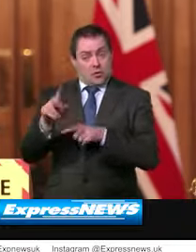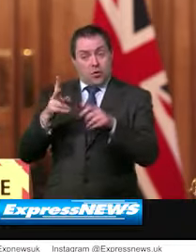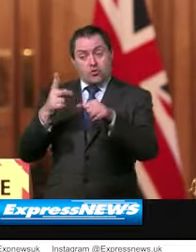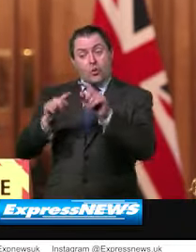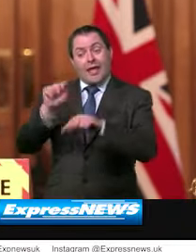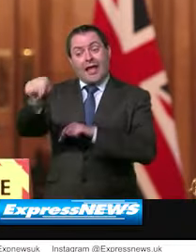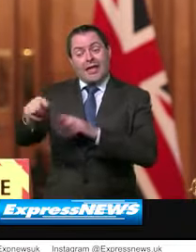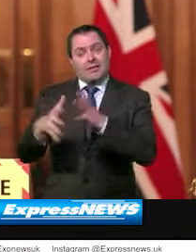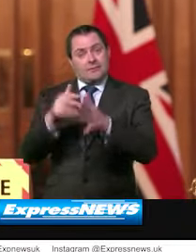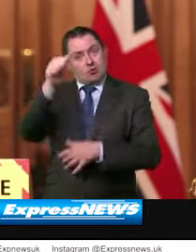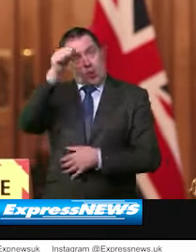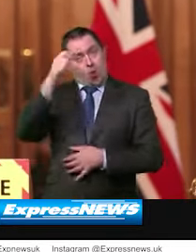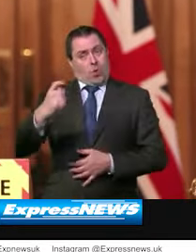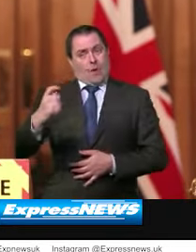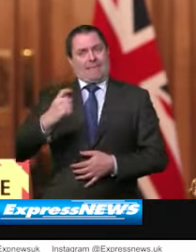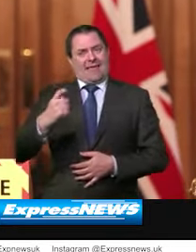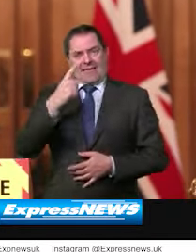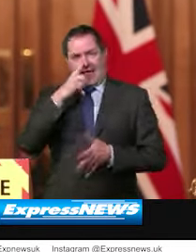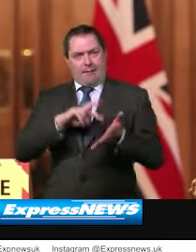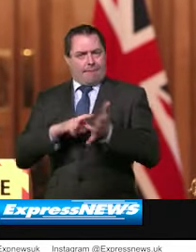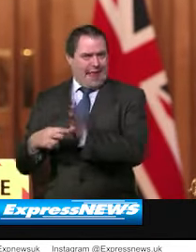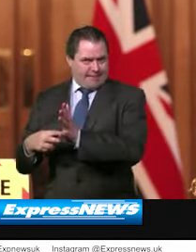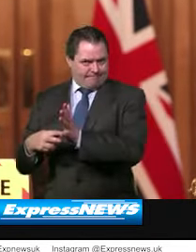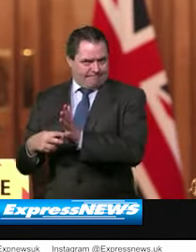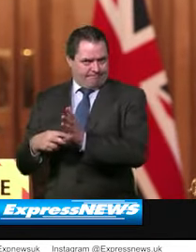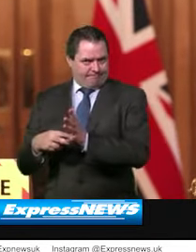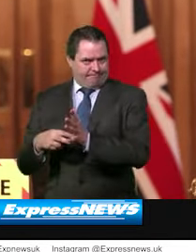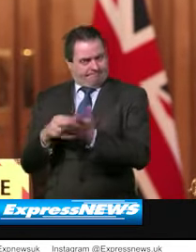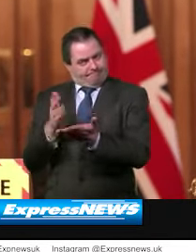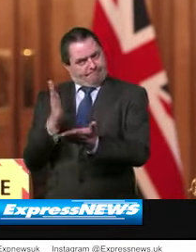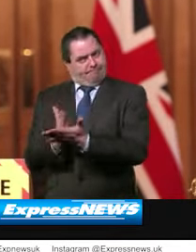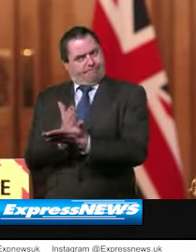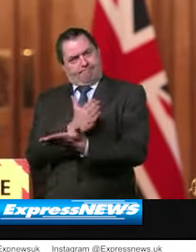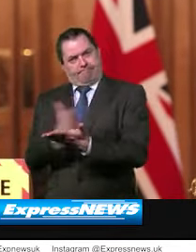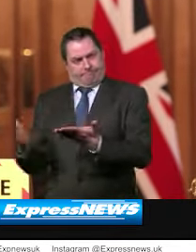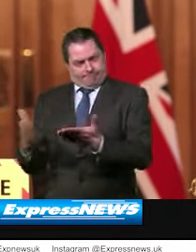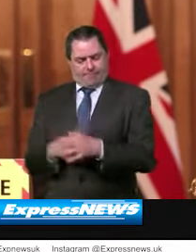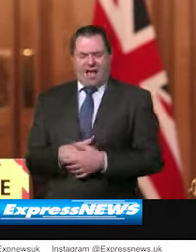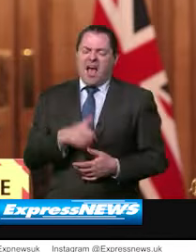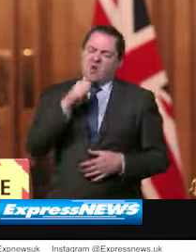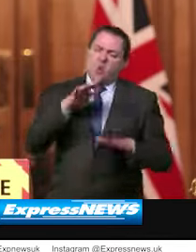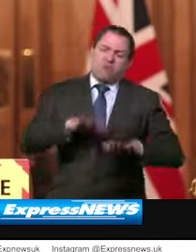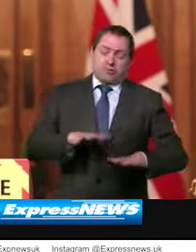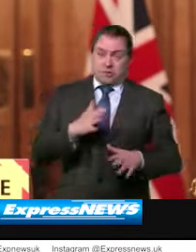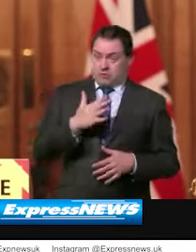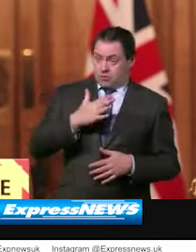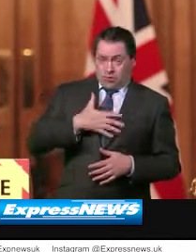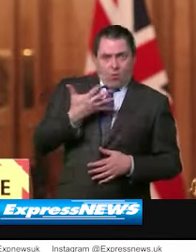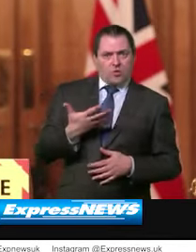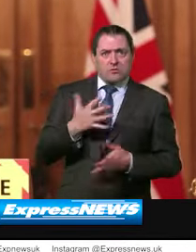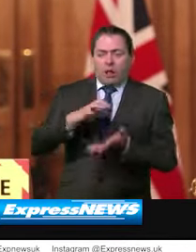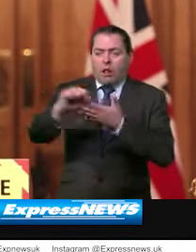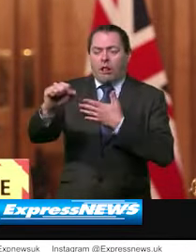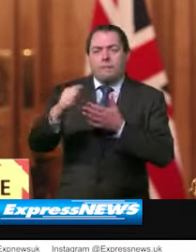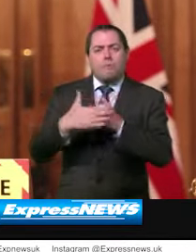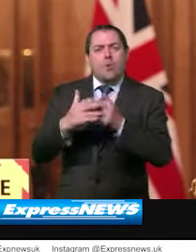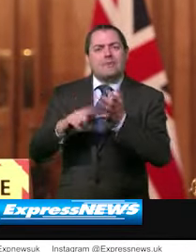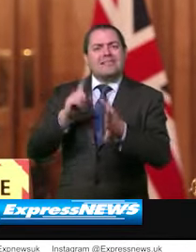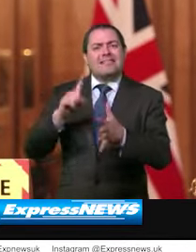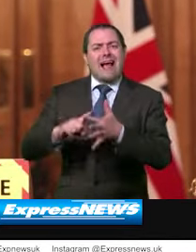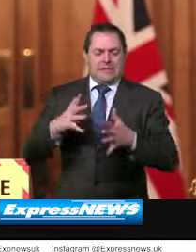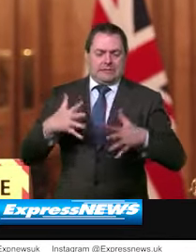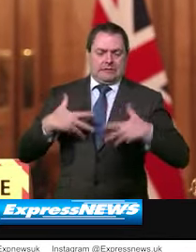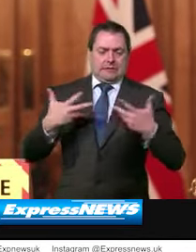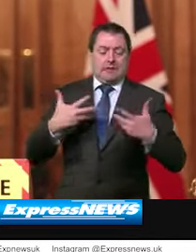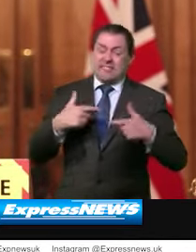y el pueblo británico no le gustan los aumentos de impuestos tampoco quiero pero también sé que les